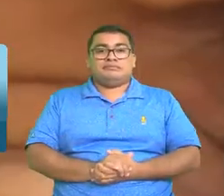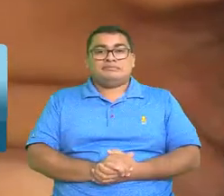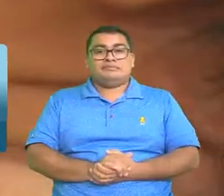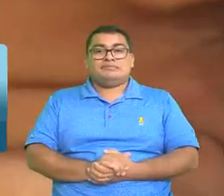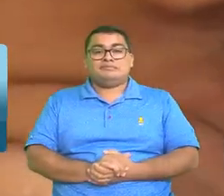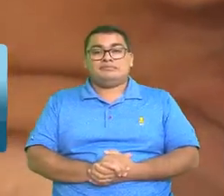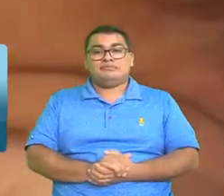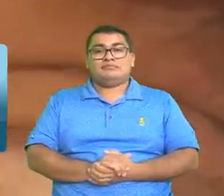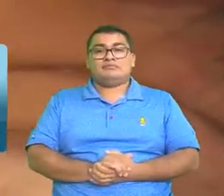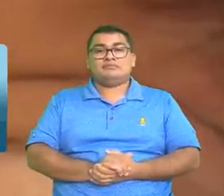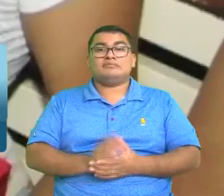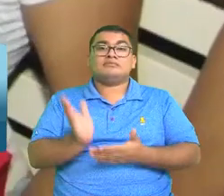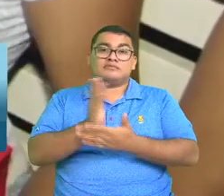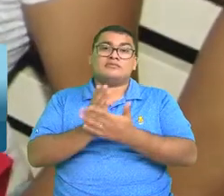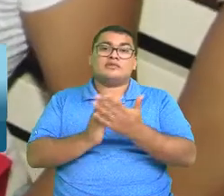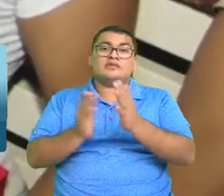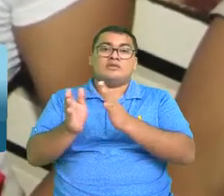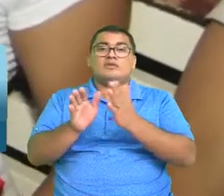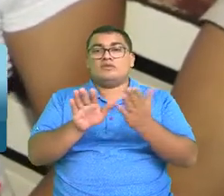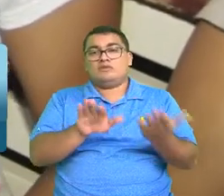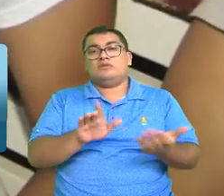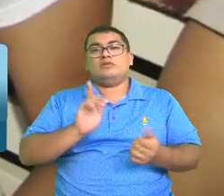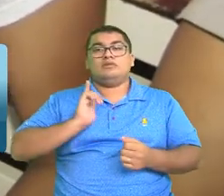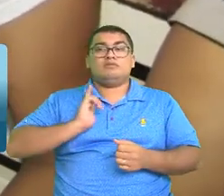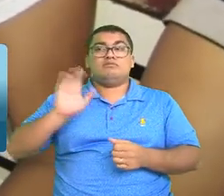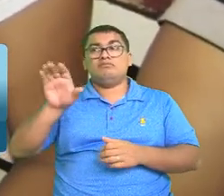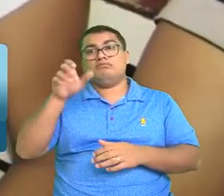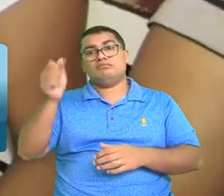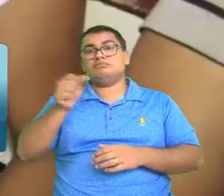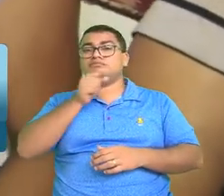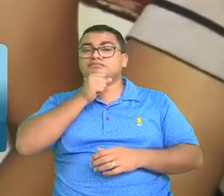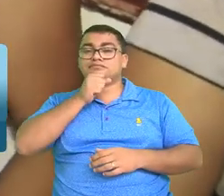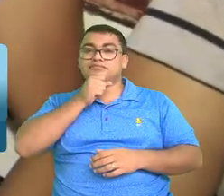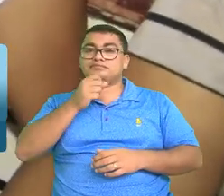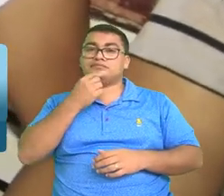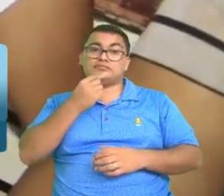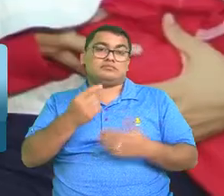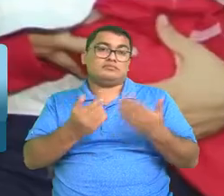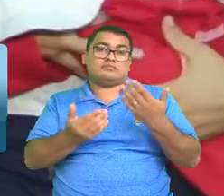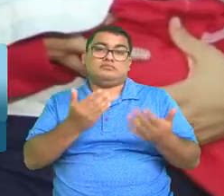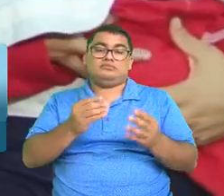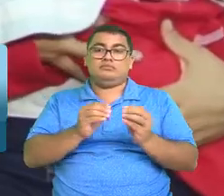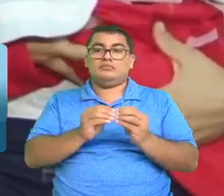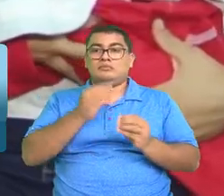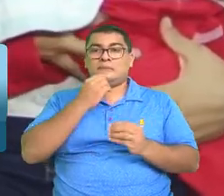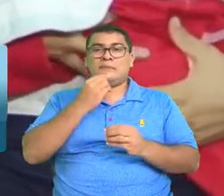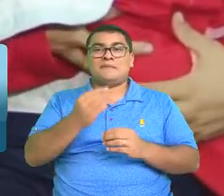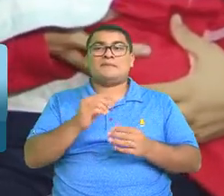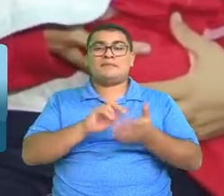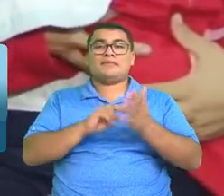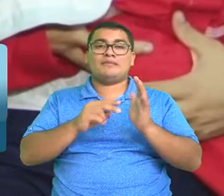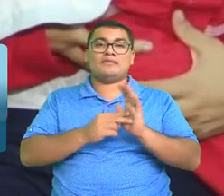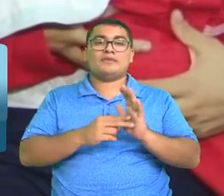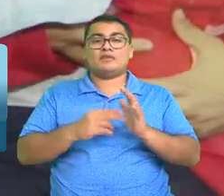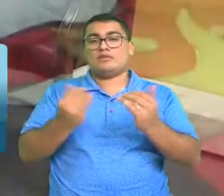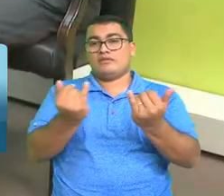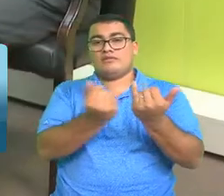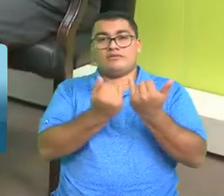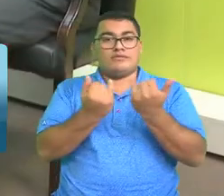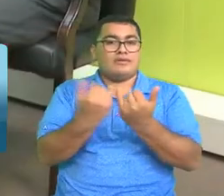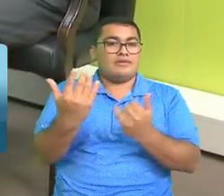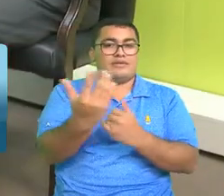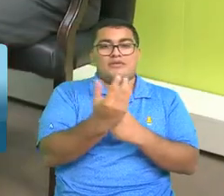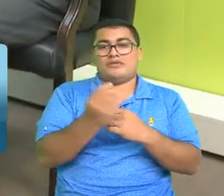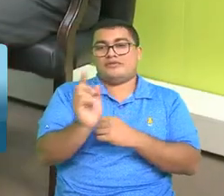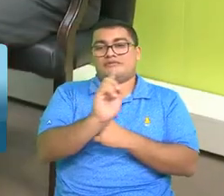ocasiones muertes por eso. Y hay otras abuelas que dicen, pero a mi niño no le pasó, pero no todos somos iguales. Sí,